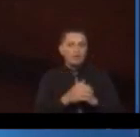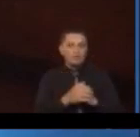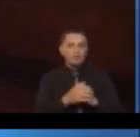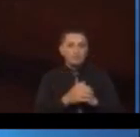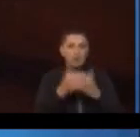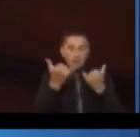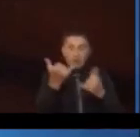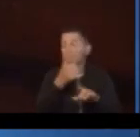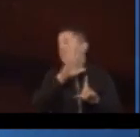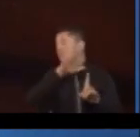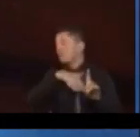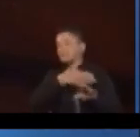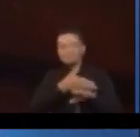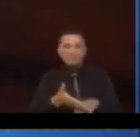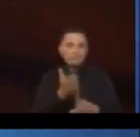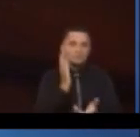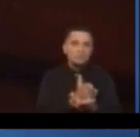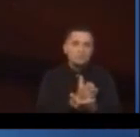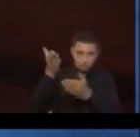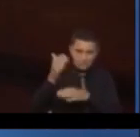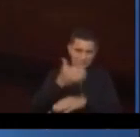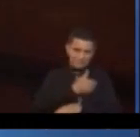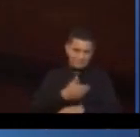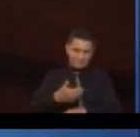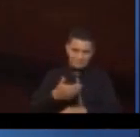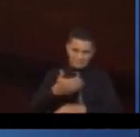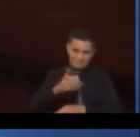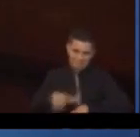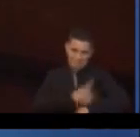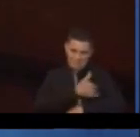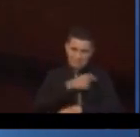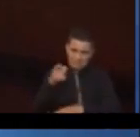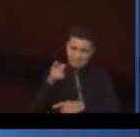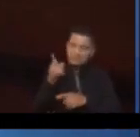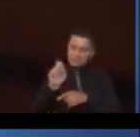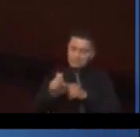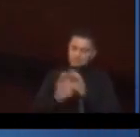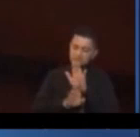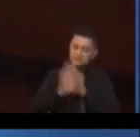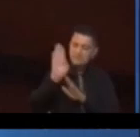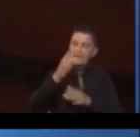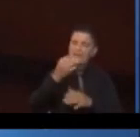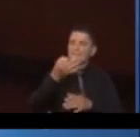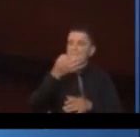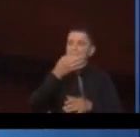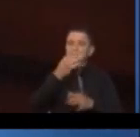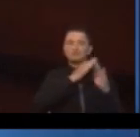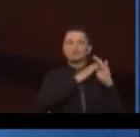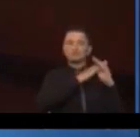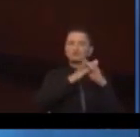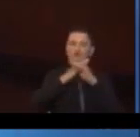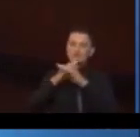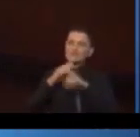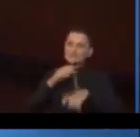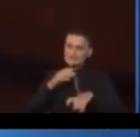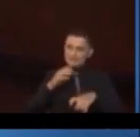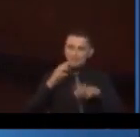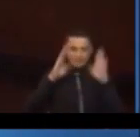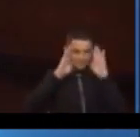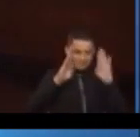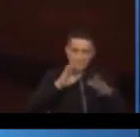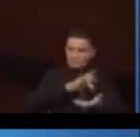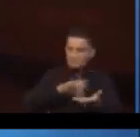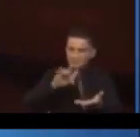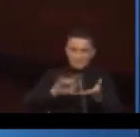país con más casos de viruela del mono no tiene una sola vacuna. Tenemos que avanzar en la medicina preventiva, predictiva, en la